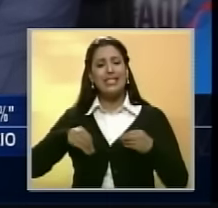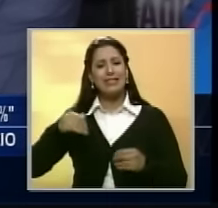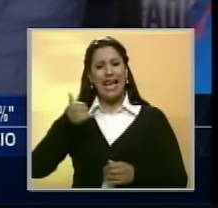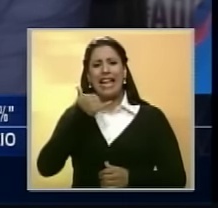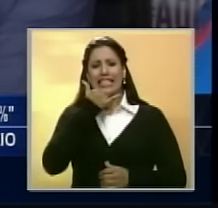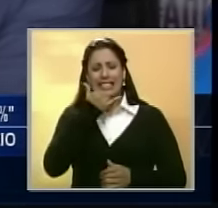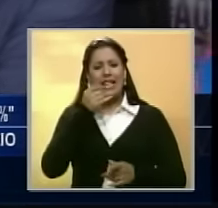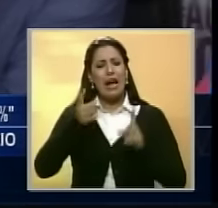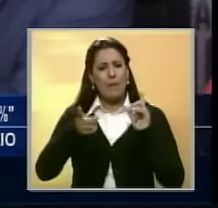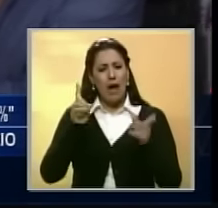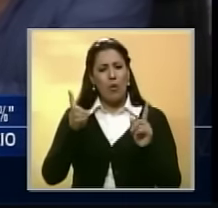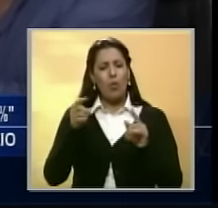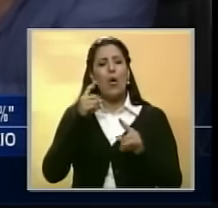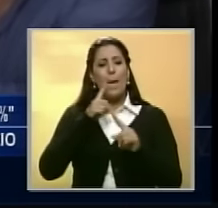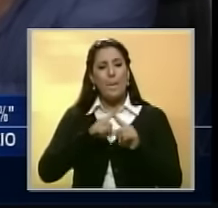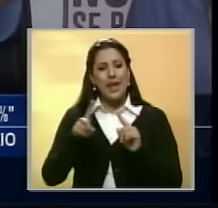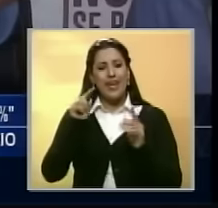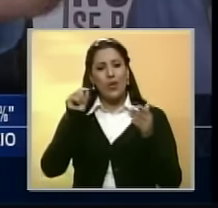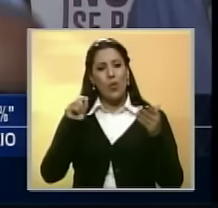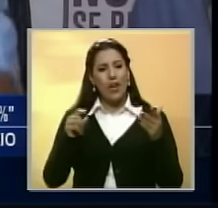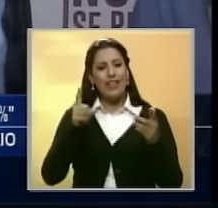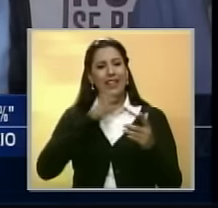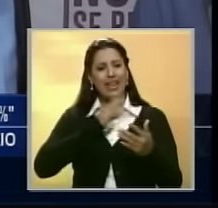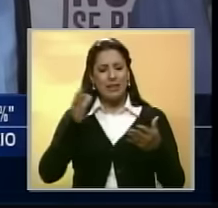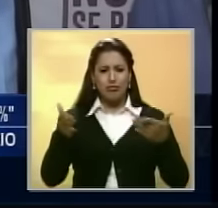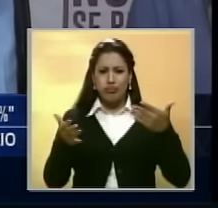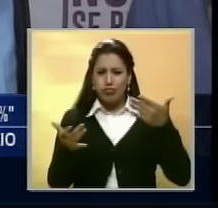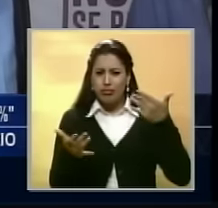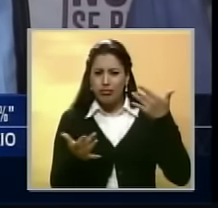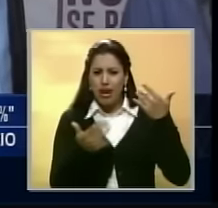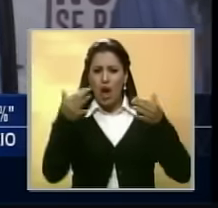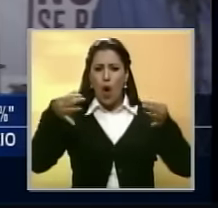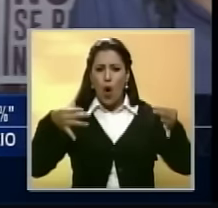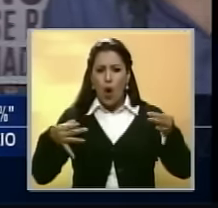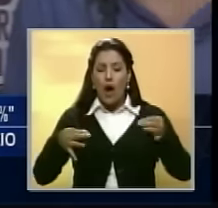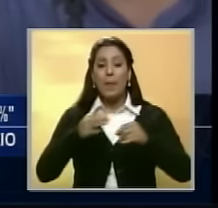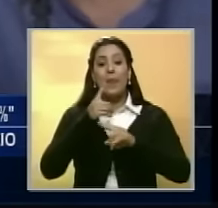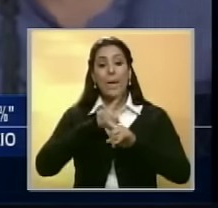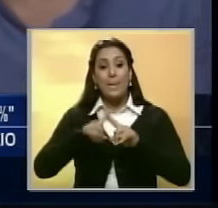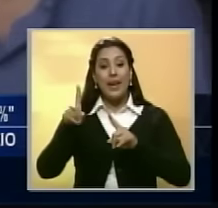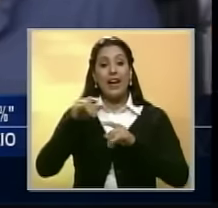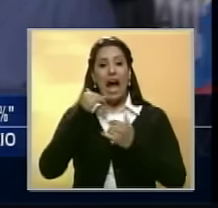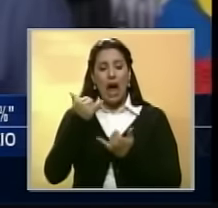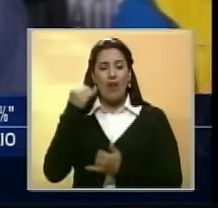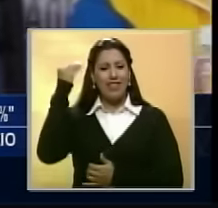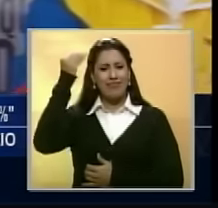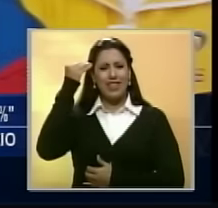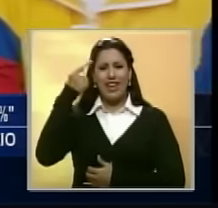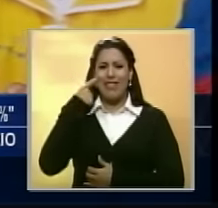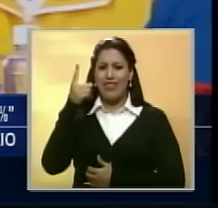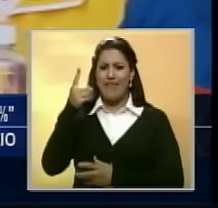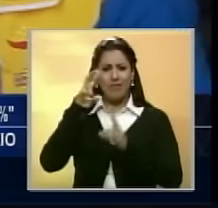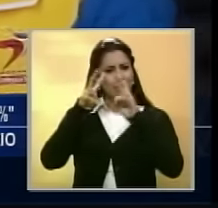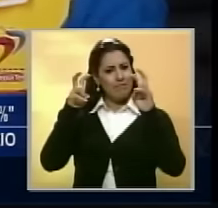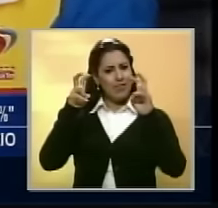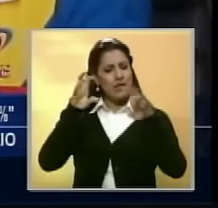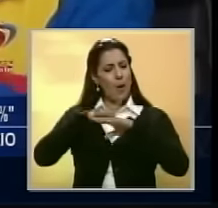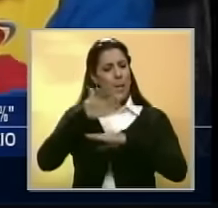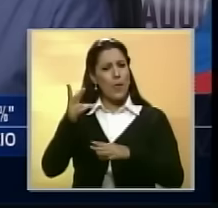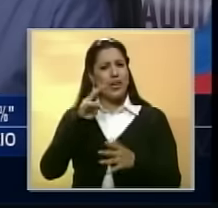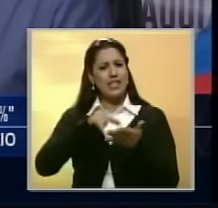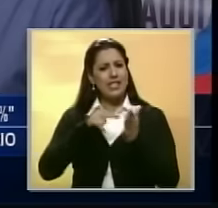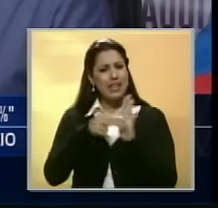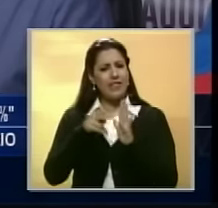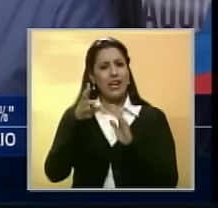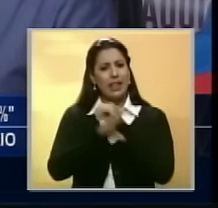cometido irregularidades tras puntualizar que habían auditado todas las planillas, situación que considera se debe investigar porque responde